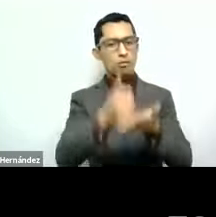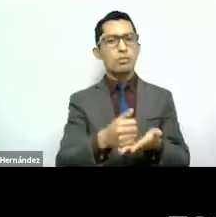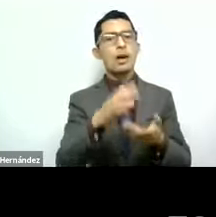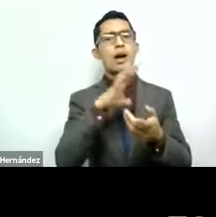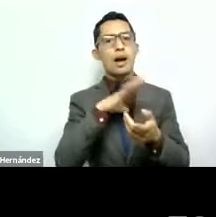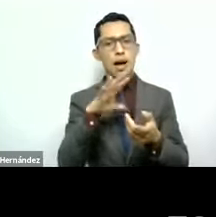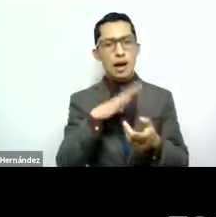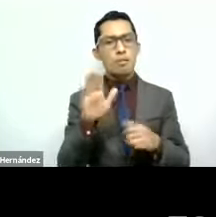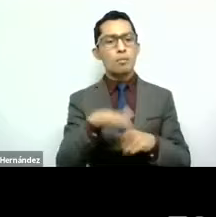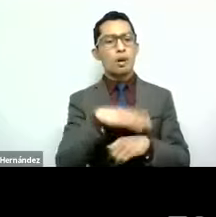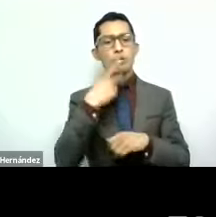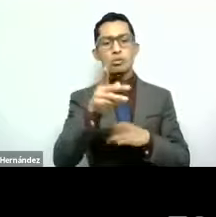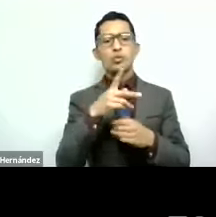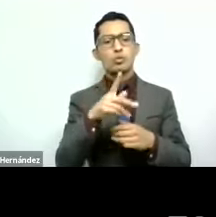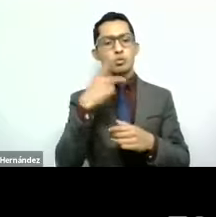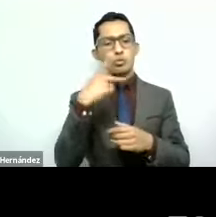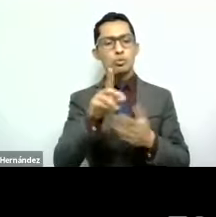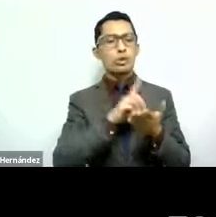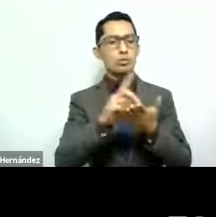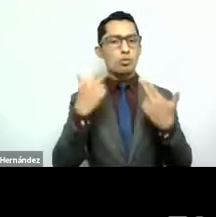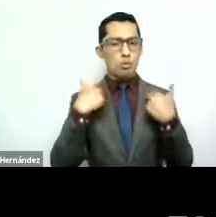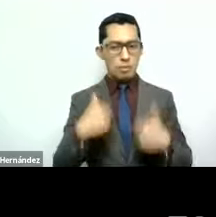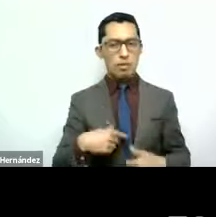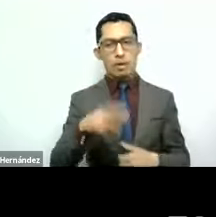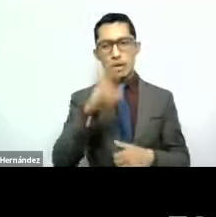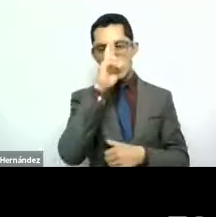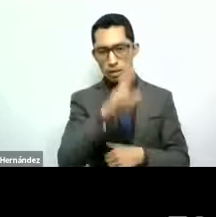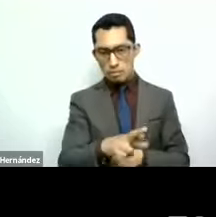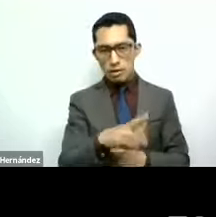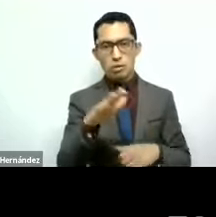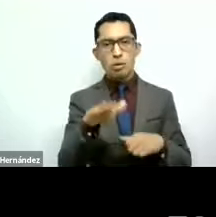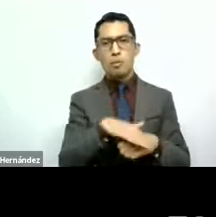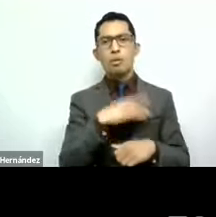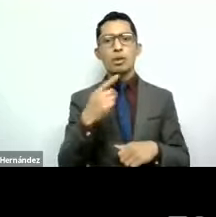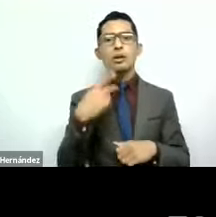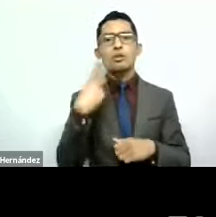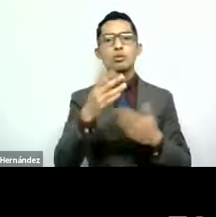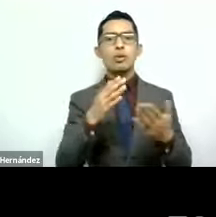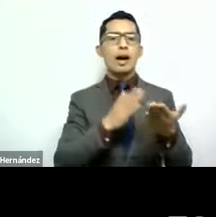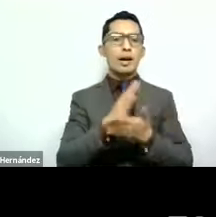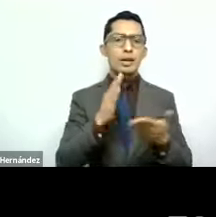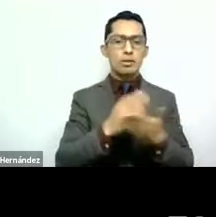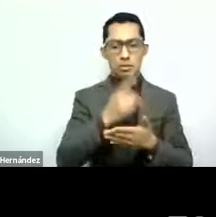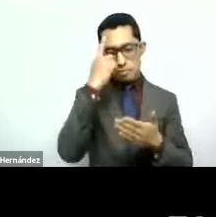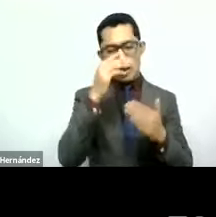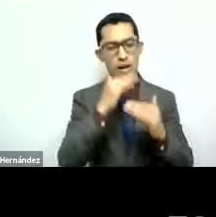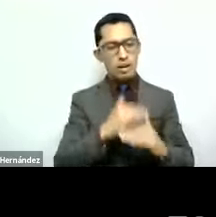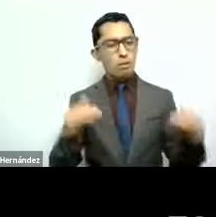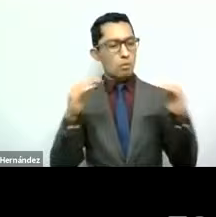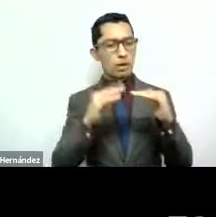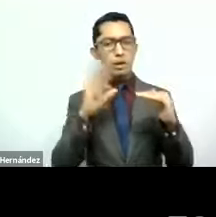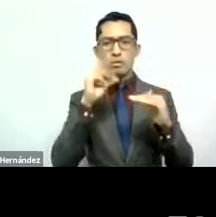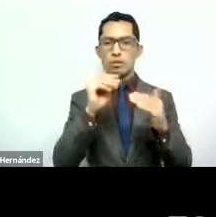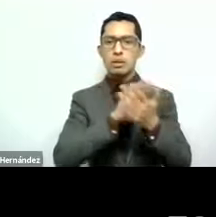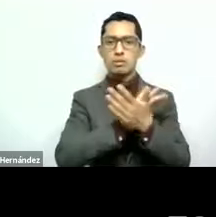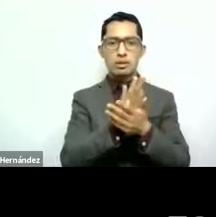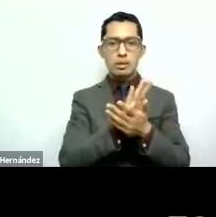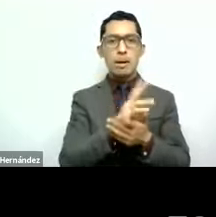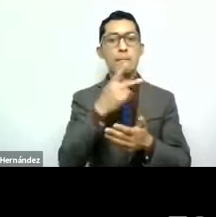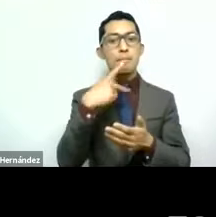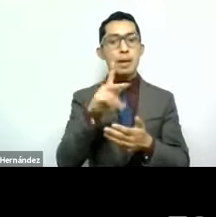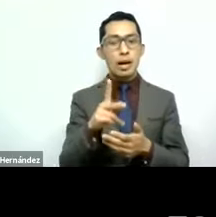el respeto a los derechos humanos, por el tema del acceso a la igualdad y la no discriminación, pero sin